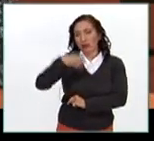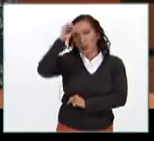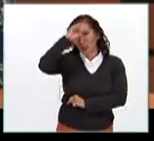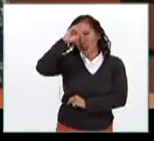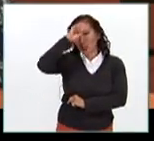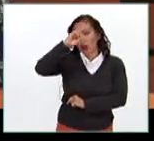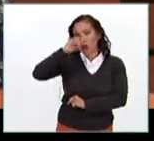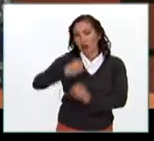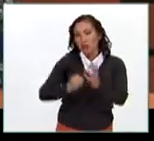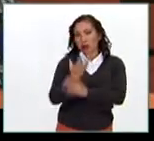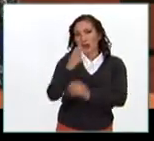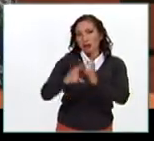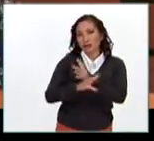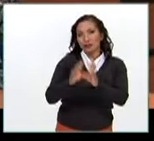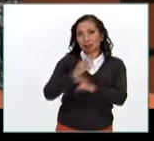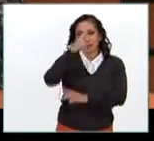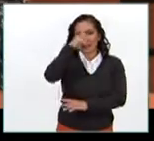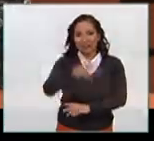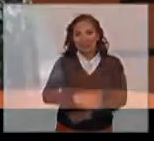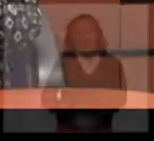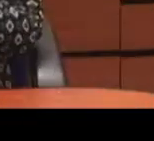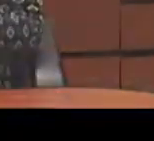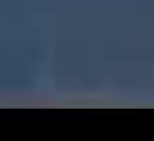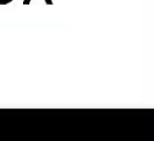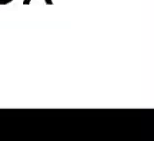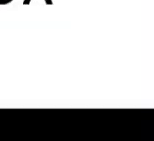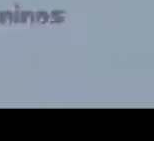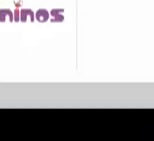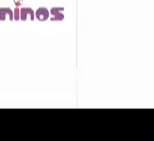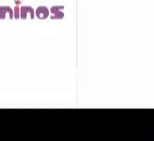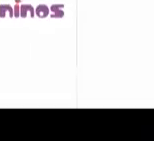comentarios de nuestros amigos en Novedad de la Patria.